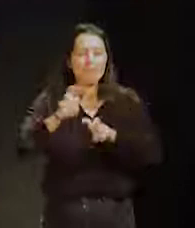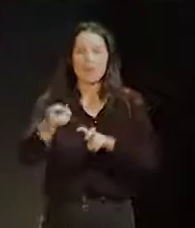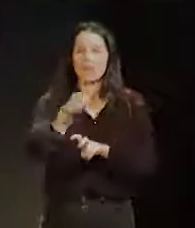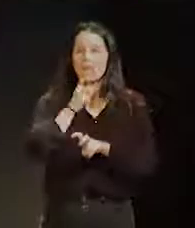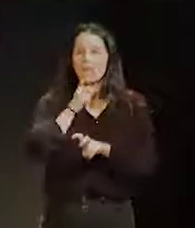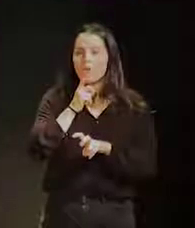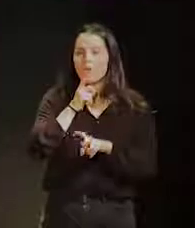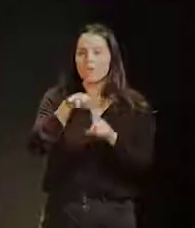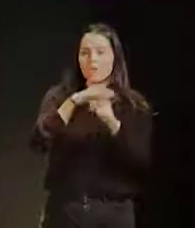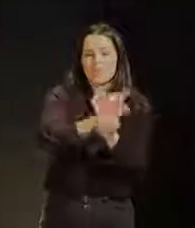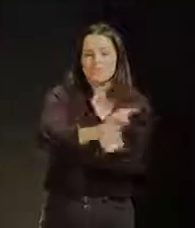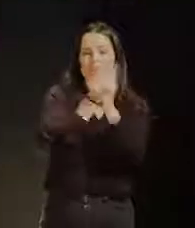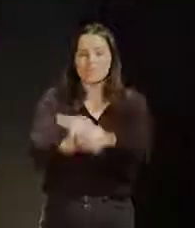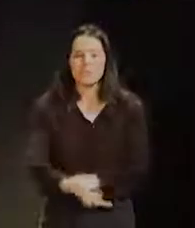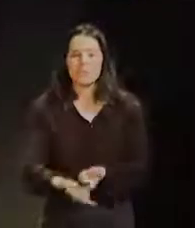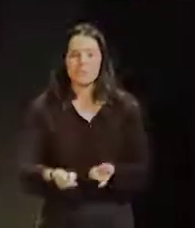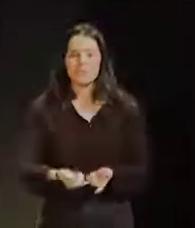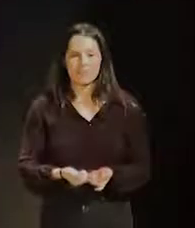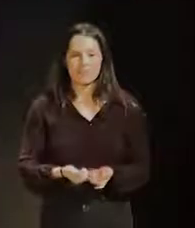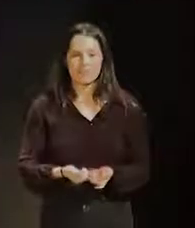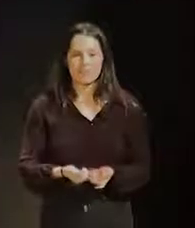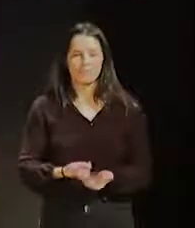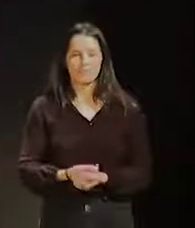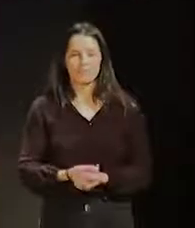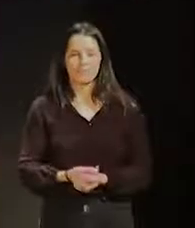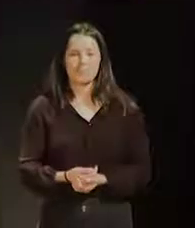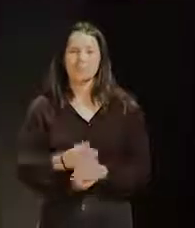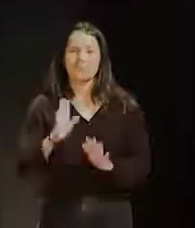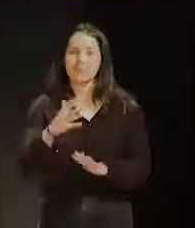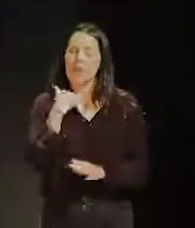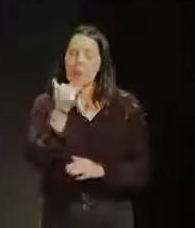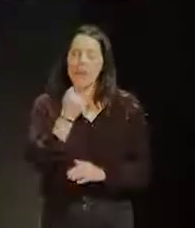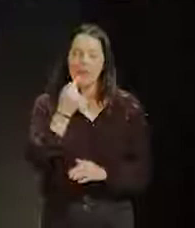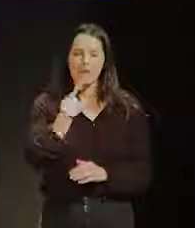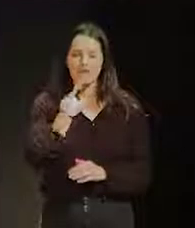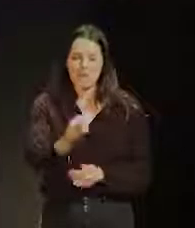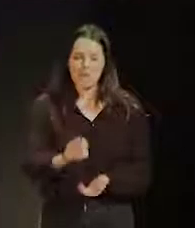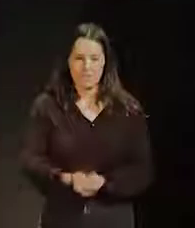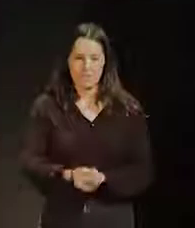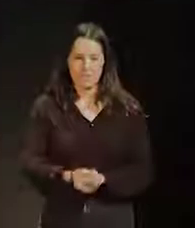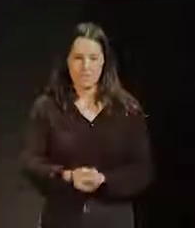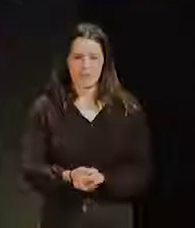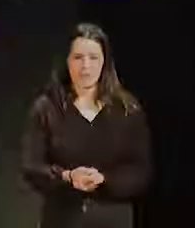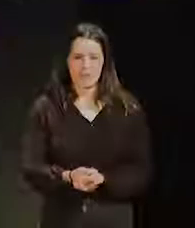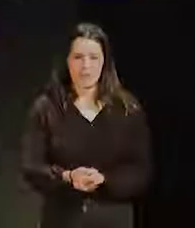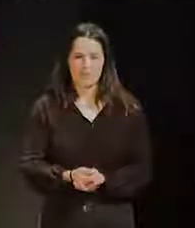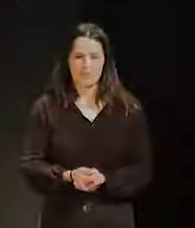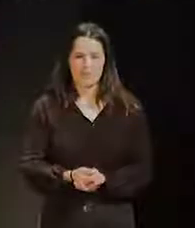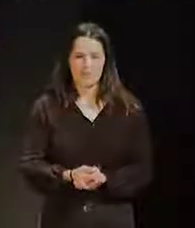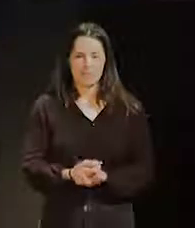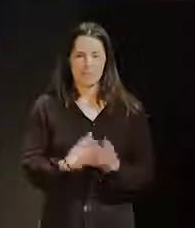otra situación. Pero fue muy... Es muy difícil tener este nivel de